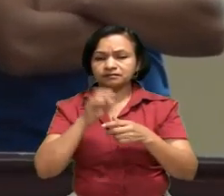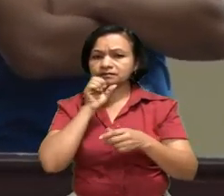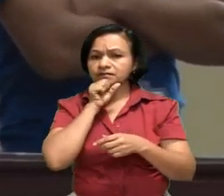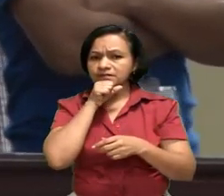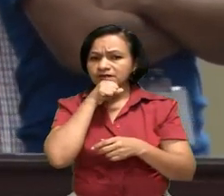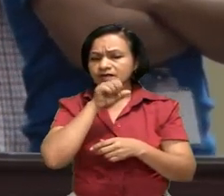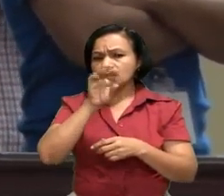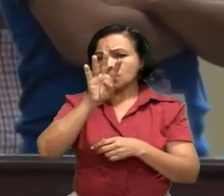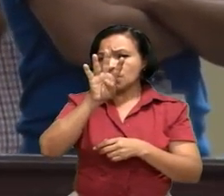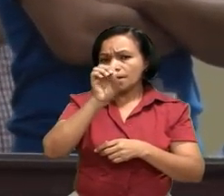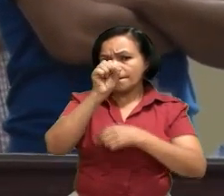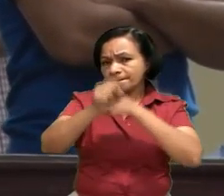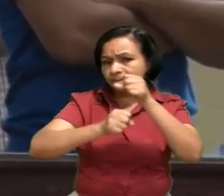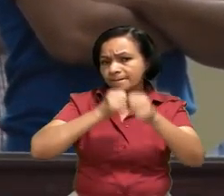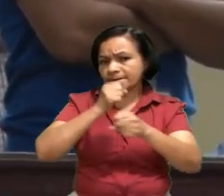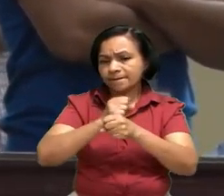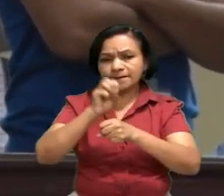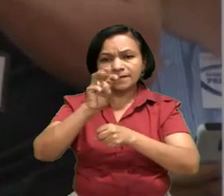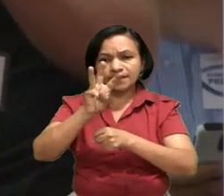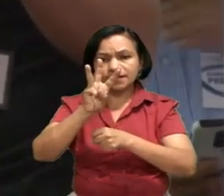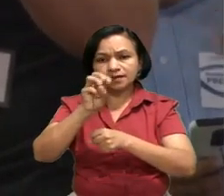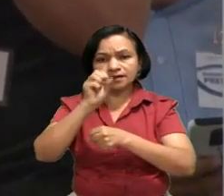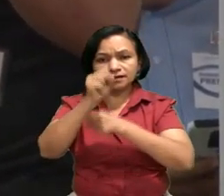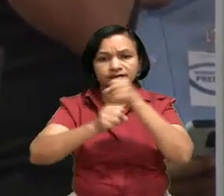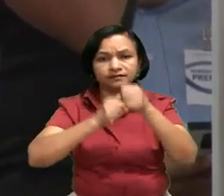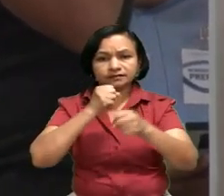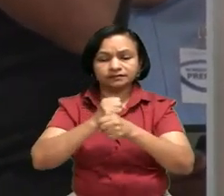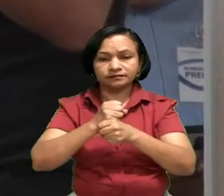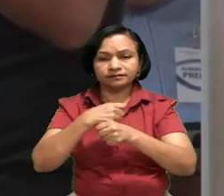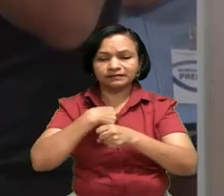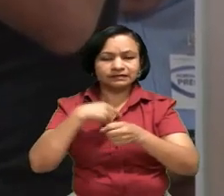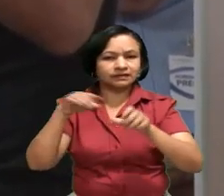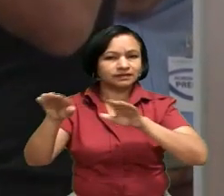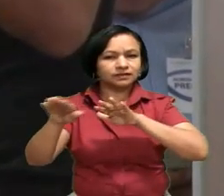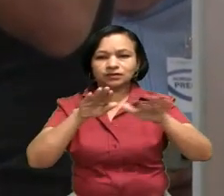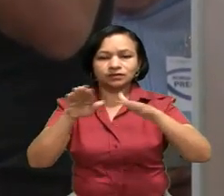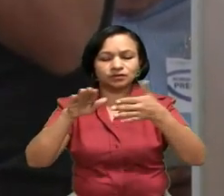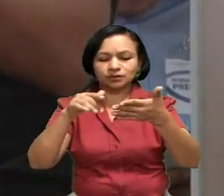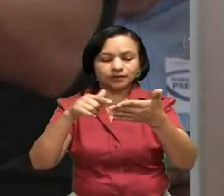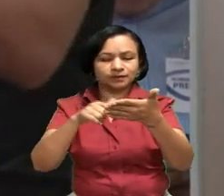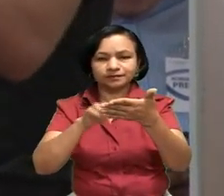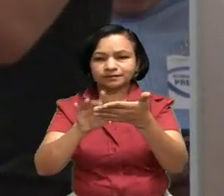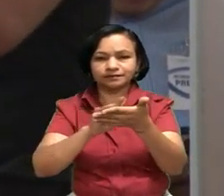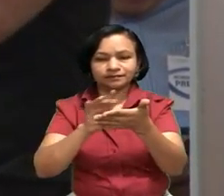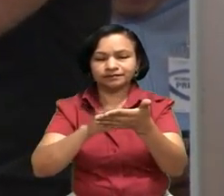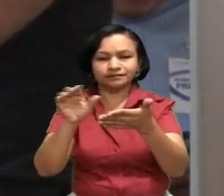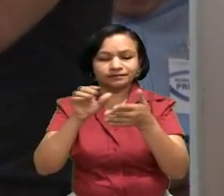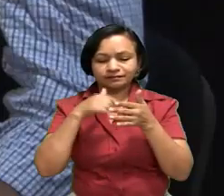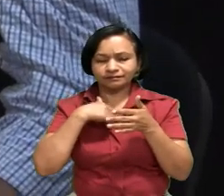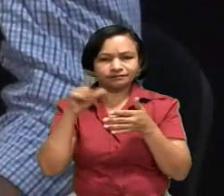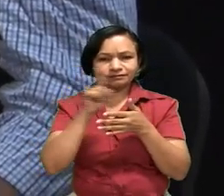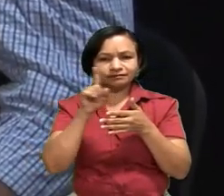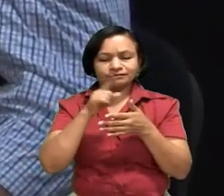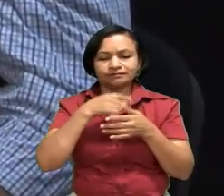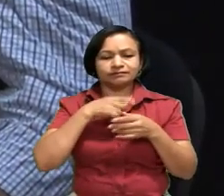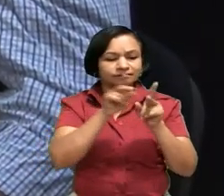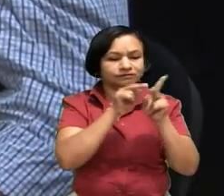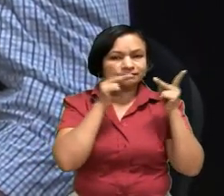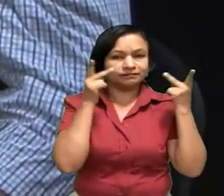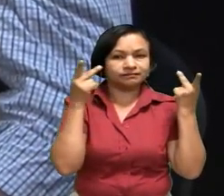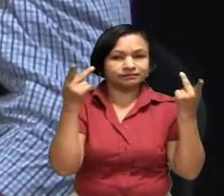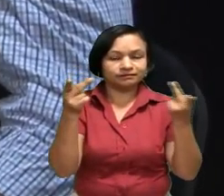tal vez 40 años 30 años que te dicen hermanos yo no me adapto a eso donde yo vivo en otro mundo yo prefiero mi periódico es